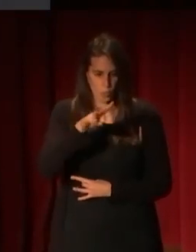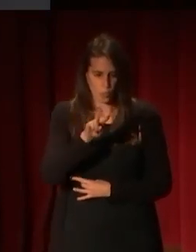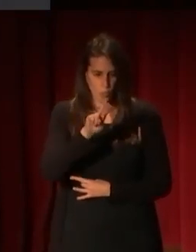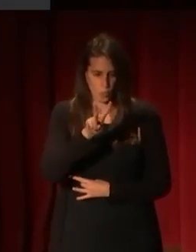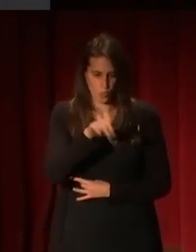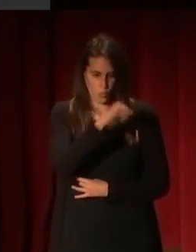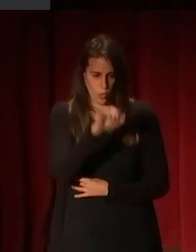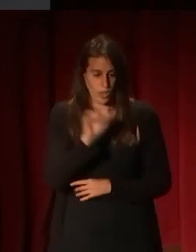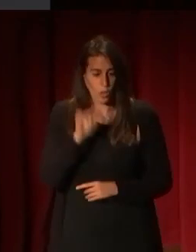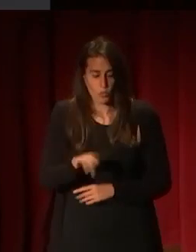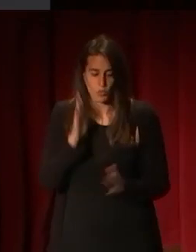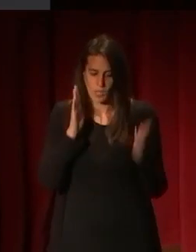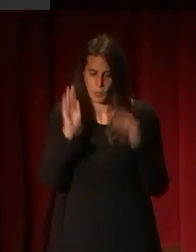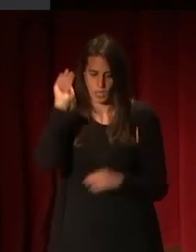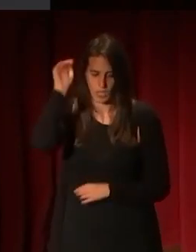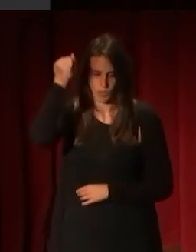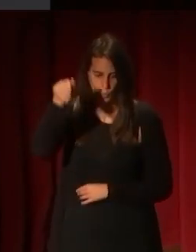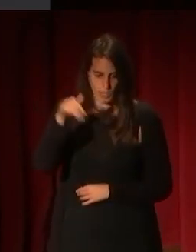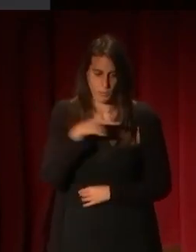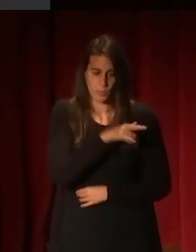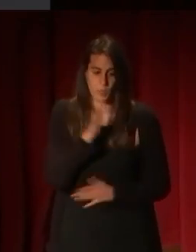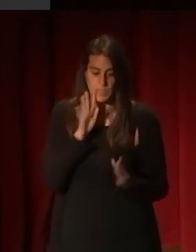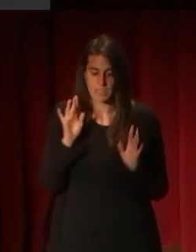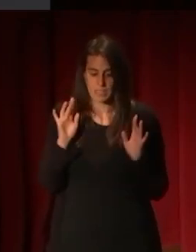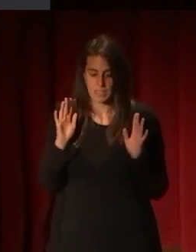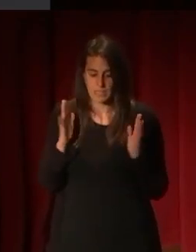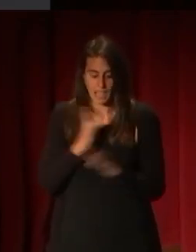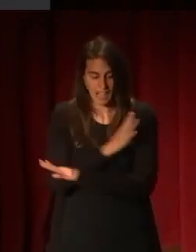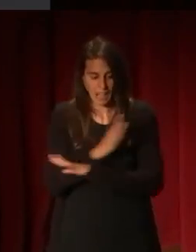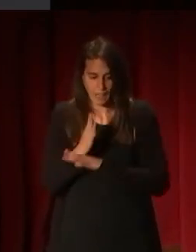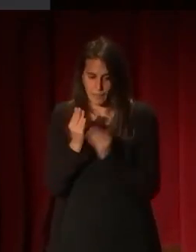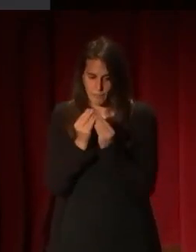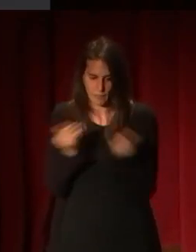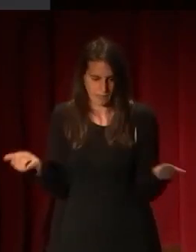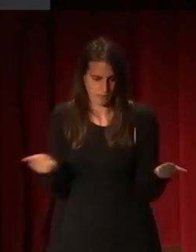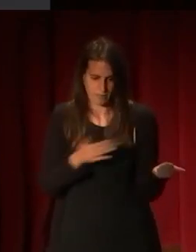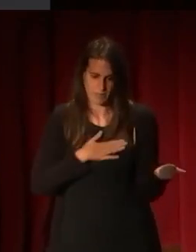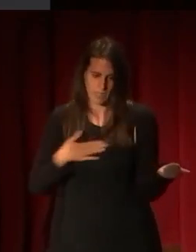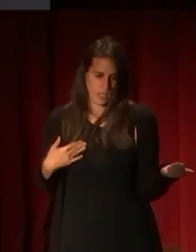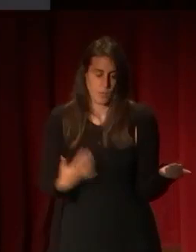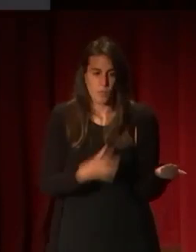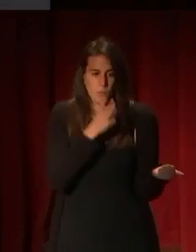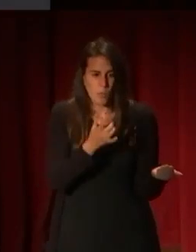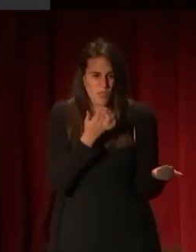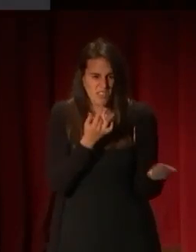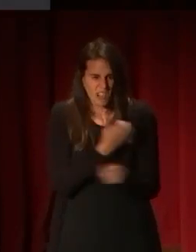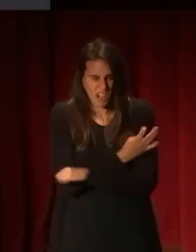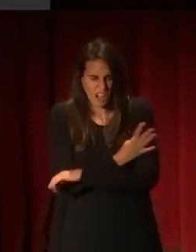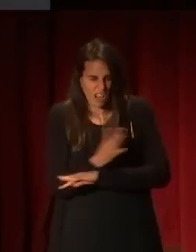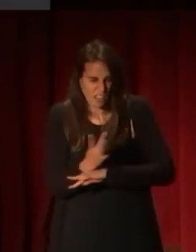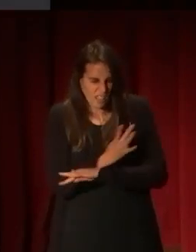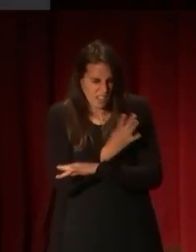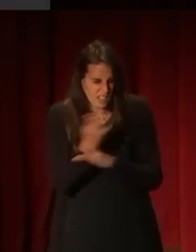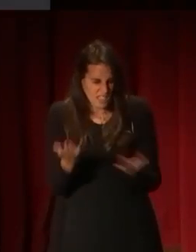en la época de la república en eliminar los jardines porque consideraban inadecuado esos jardines